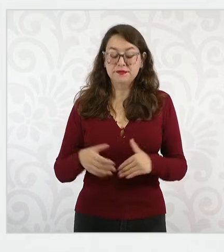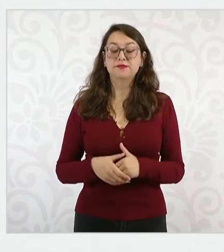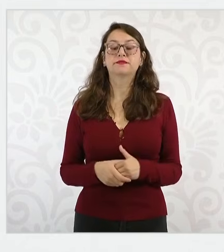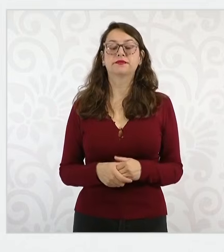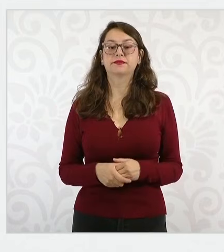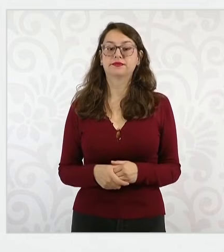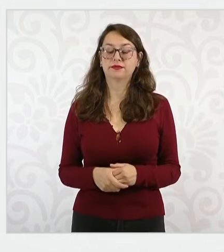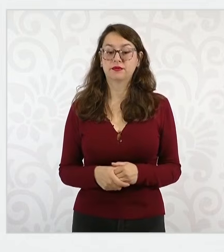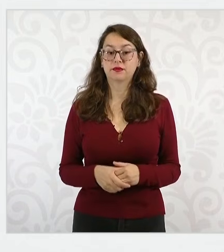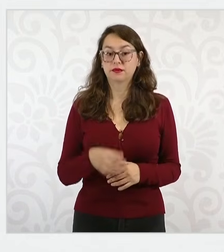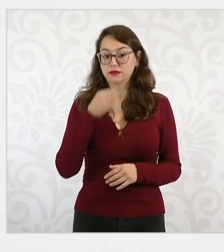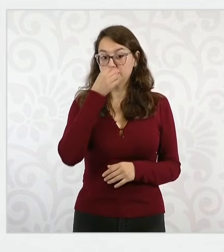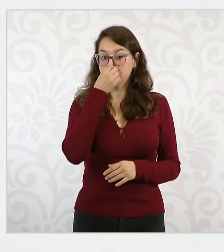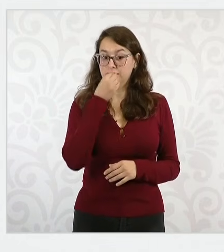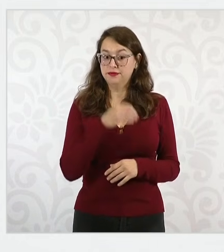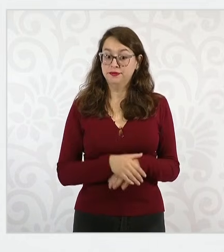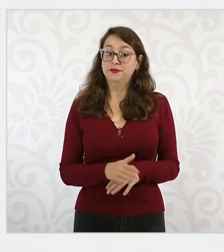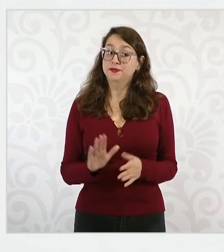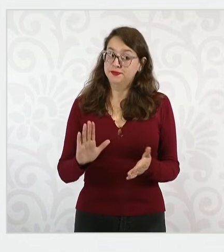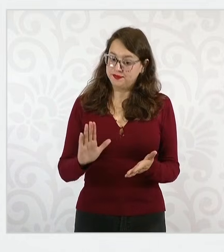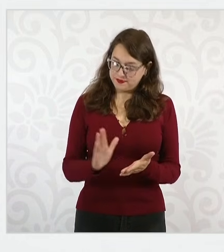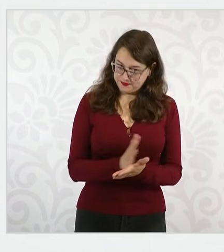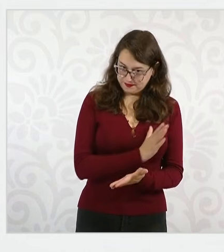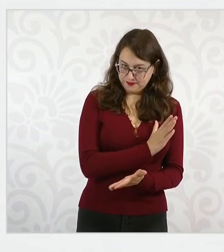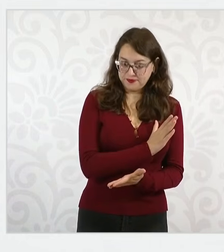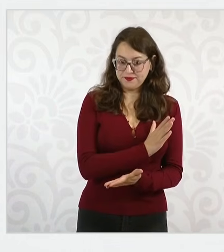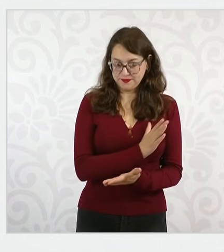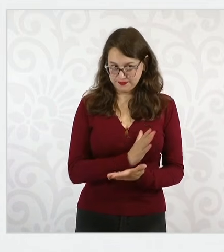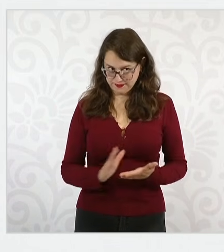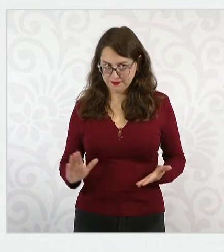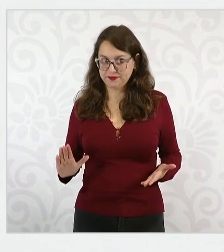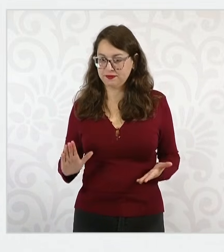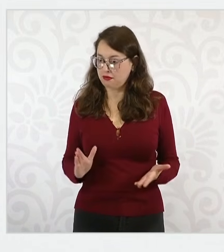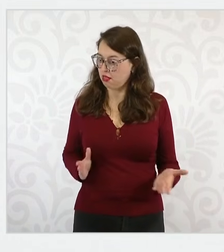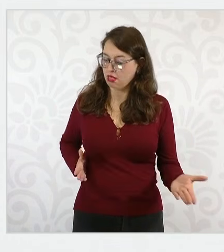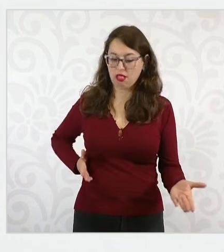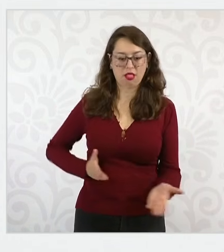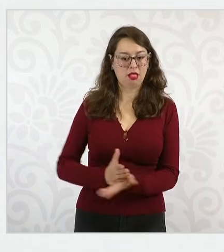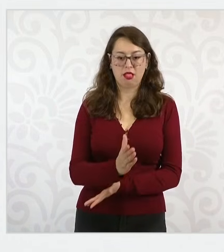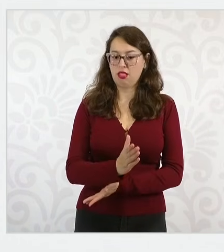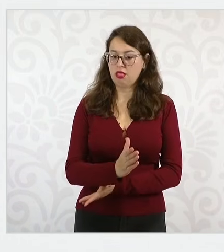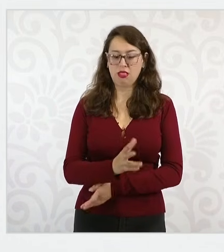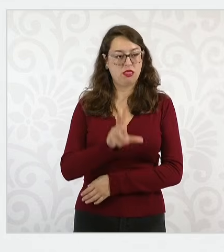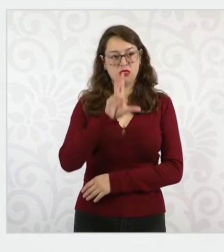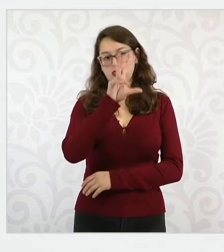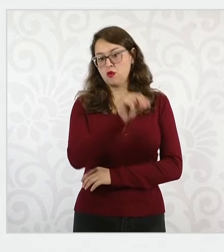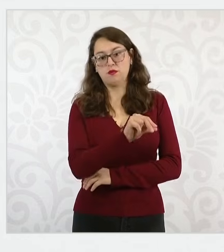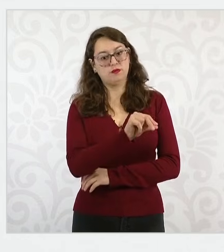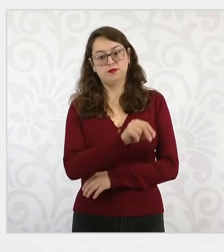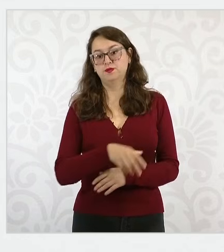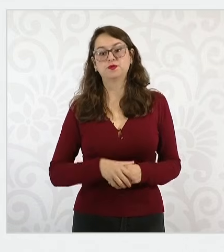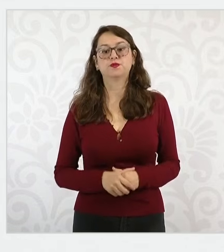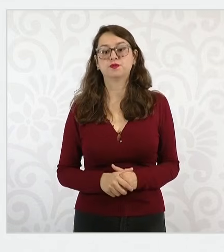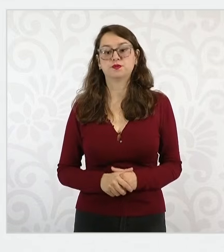una cosa es una cosa y otra cosa es la injerencia, la intervención incluso.